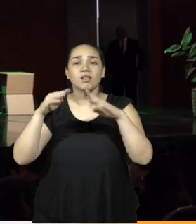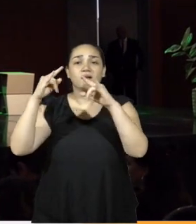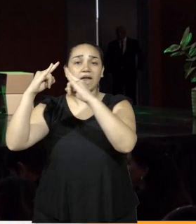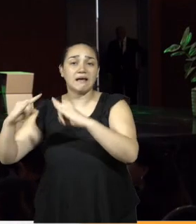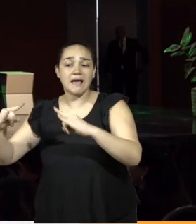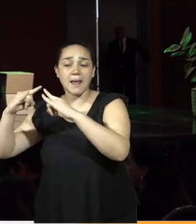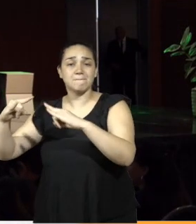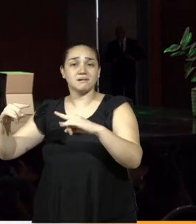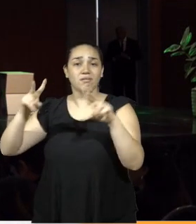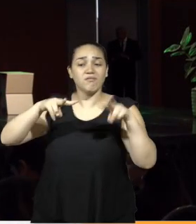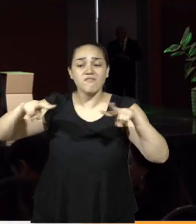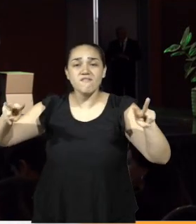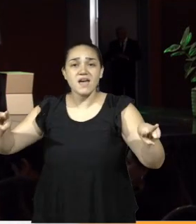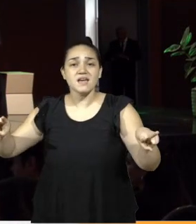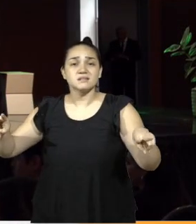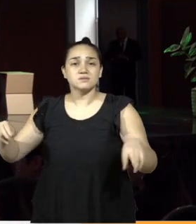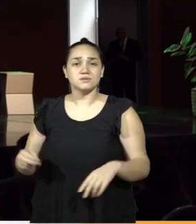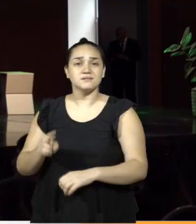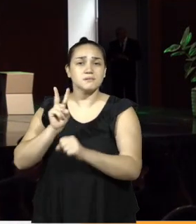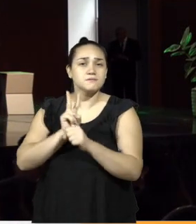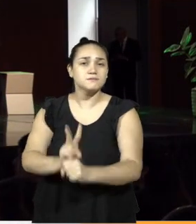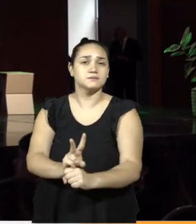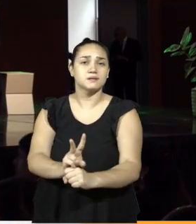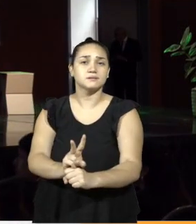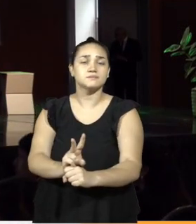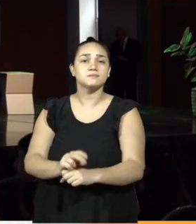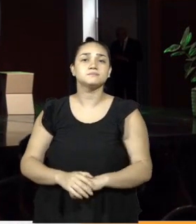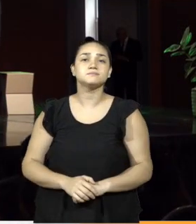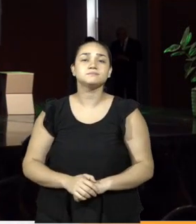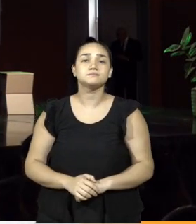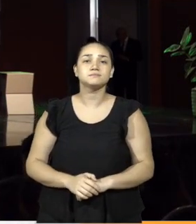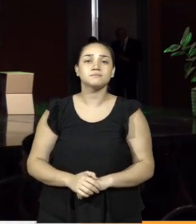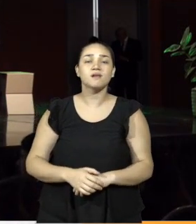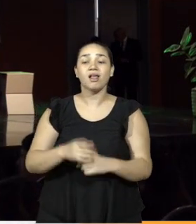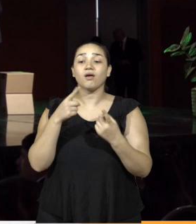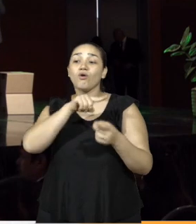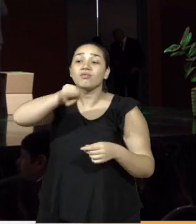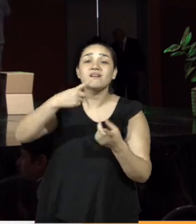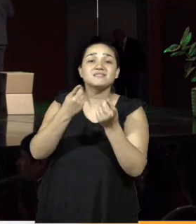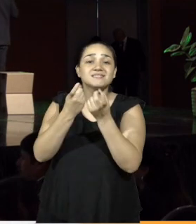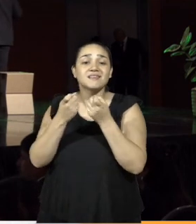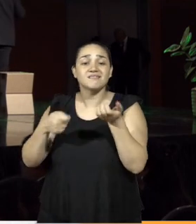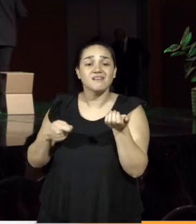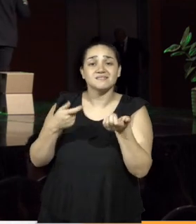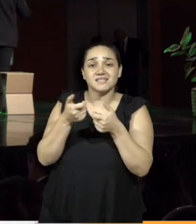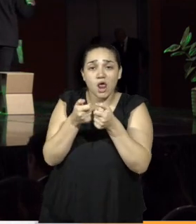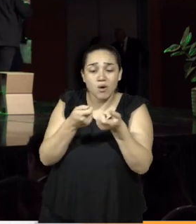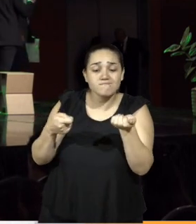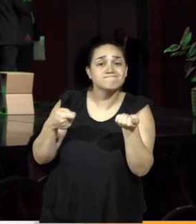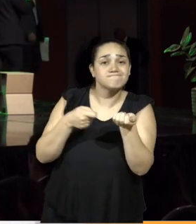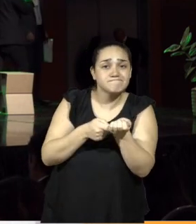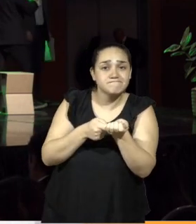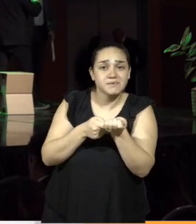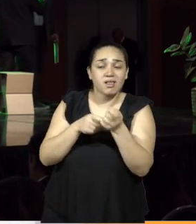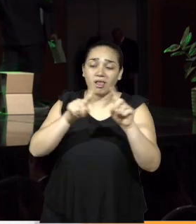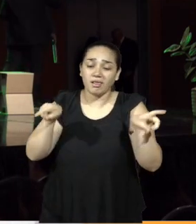Feria Sustentable hay un camión de carga de energía renovable, así que si necesitan cargar el celular o algún otro artefacto,